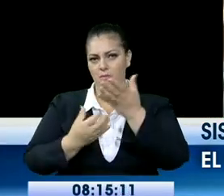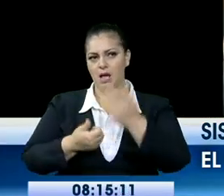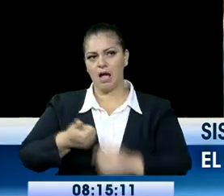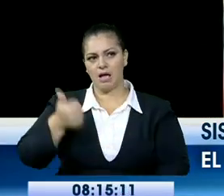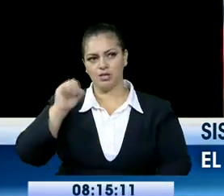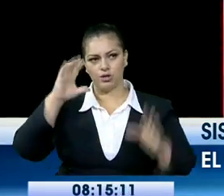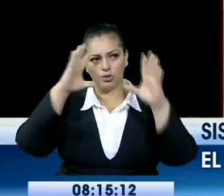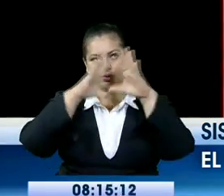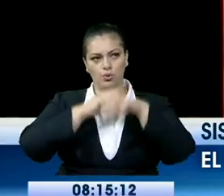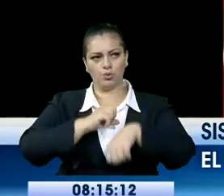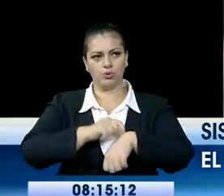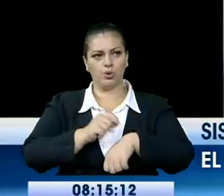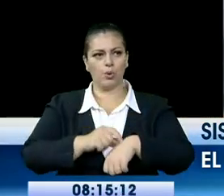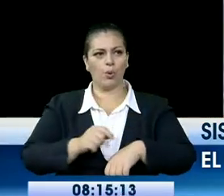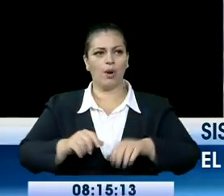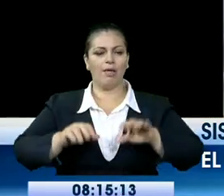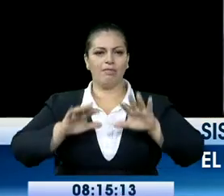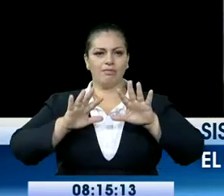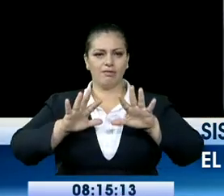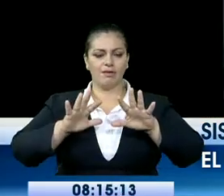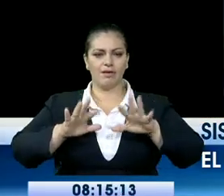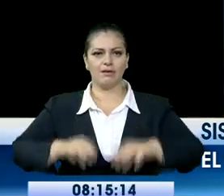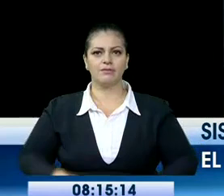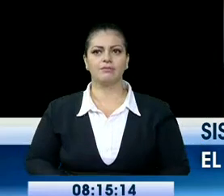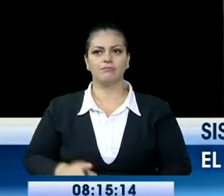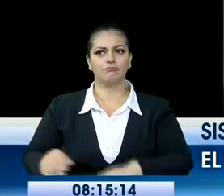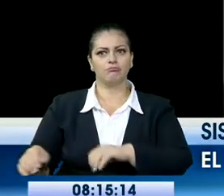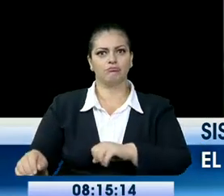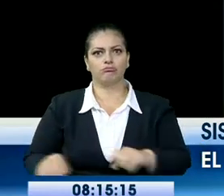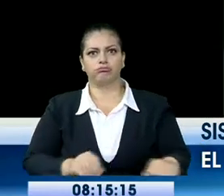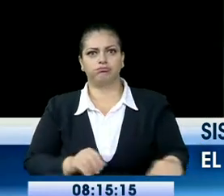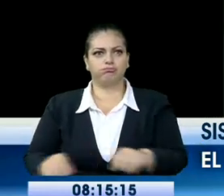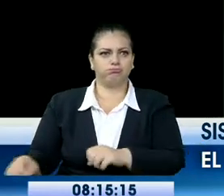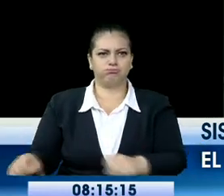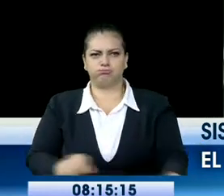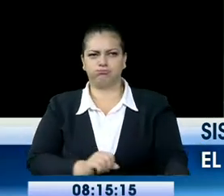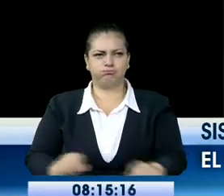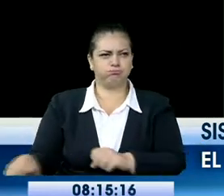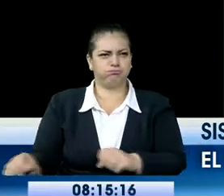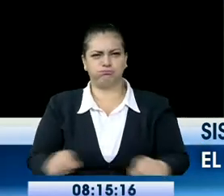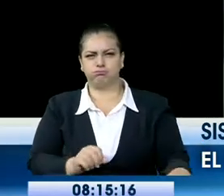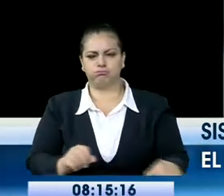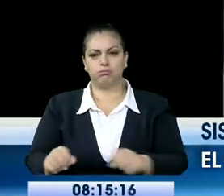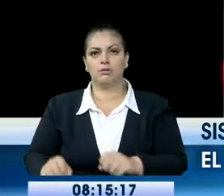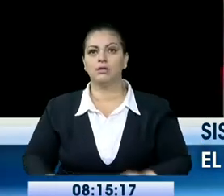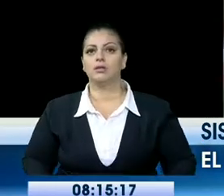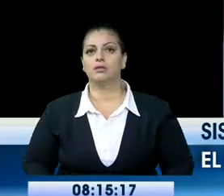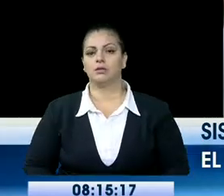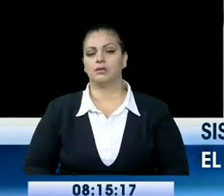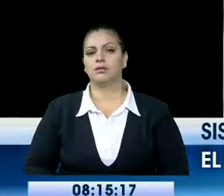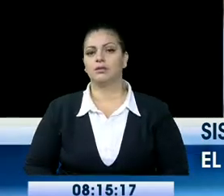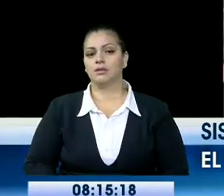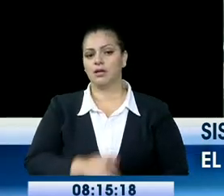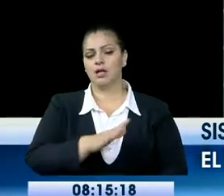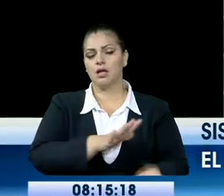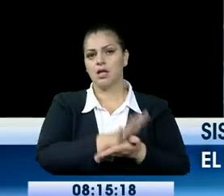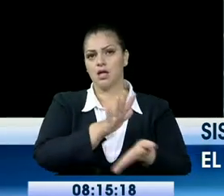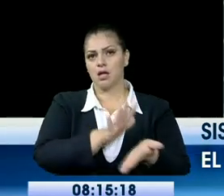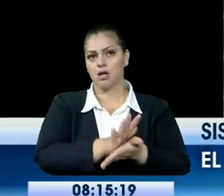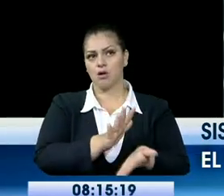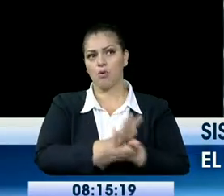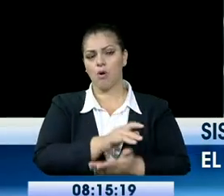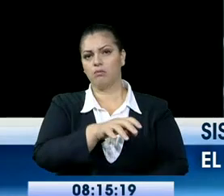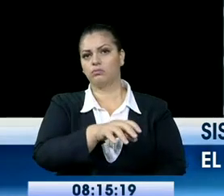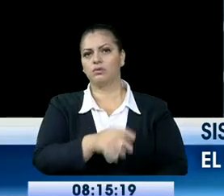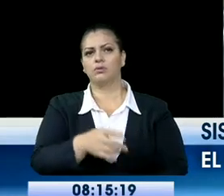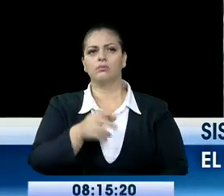se produjo pues este sismo, esta tragedia, habían muerto en una de las escuelas al menos 21 sí.